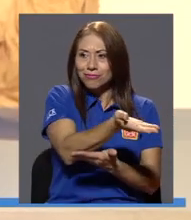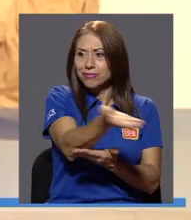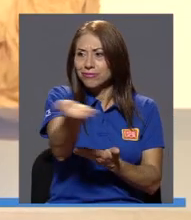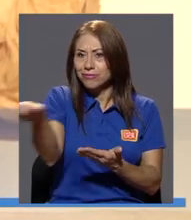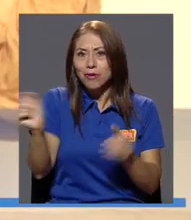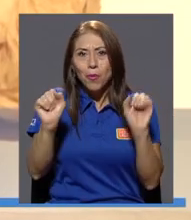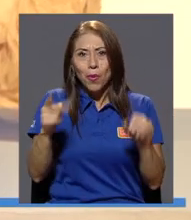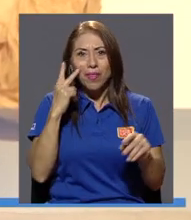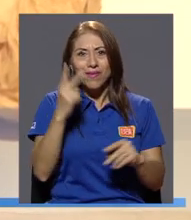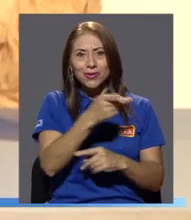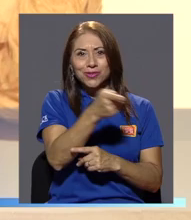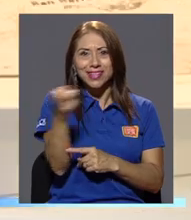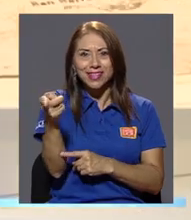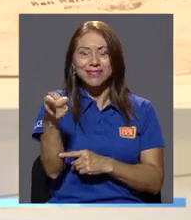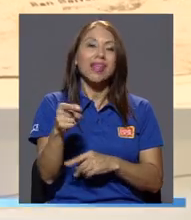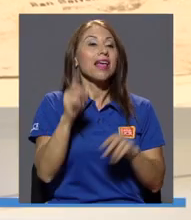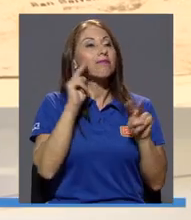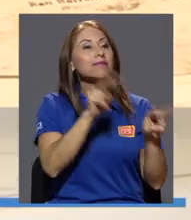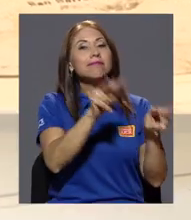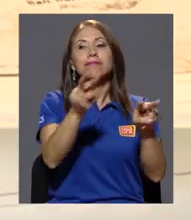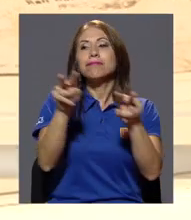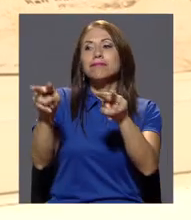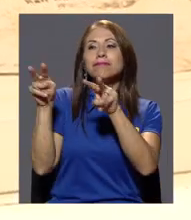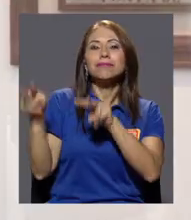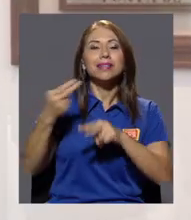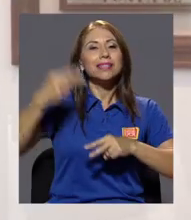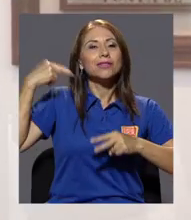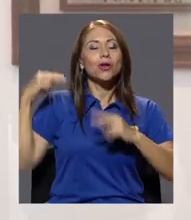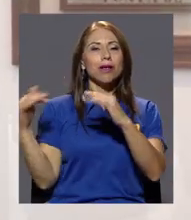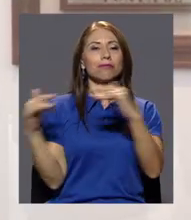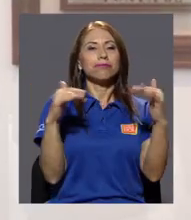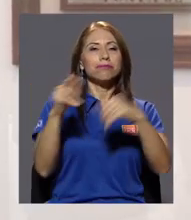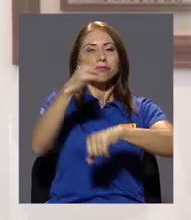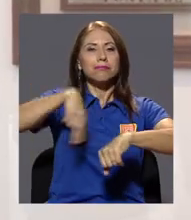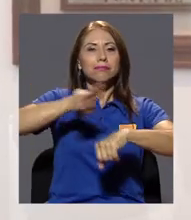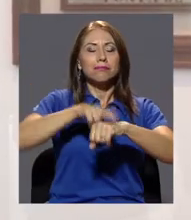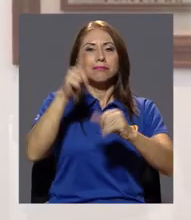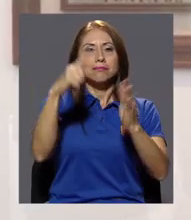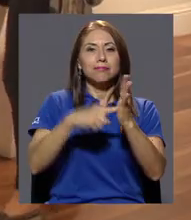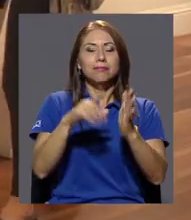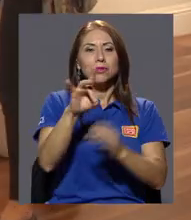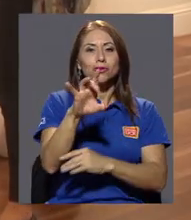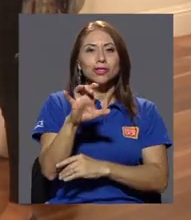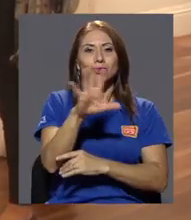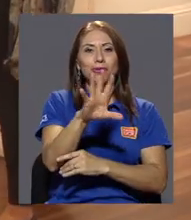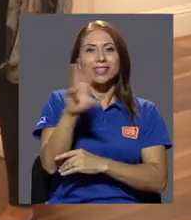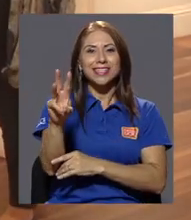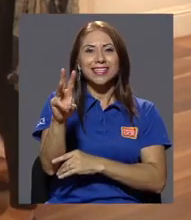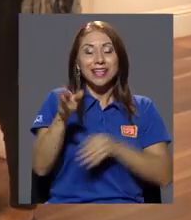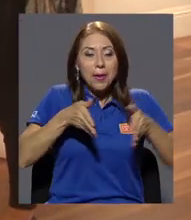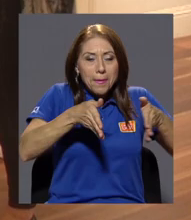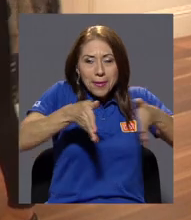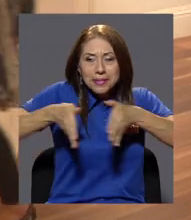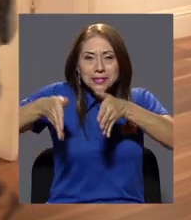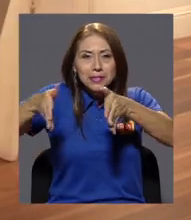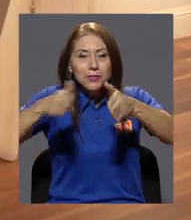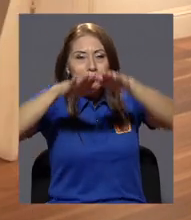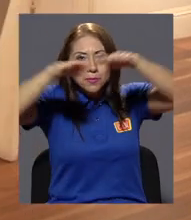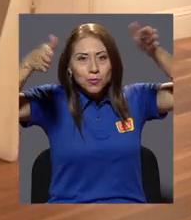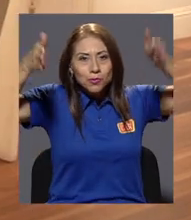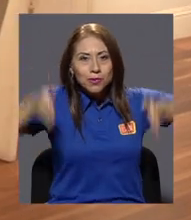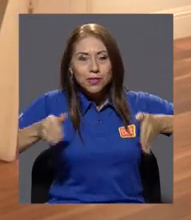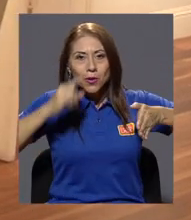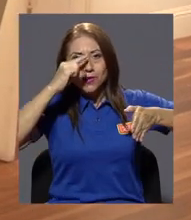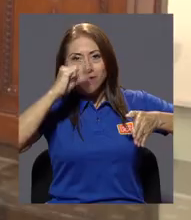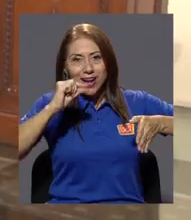a los visitantes que recorren la historia de la campaña nacional de 1856 entre los pasillos del Museo Rafael Ángel